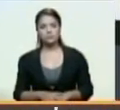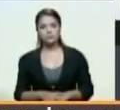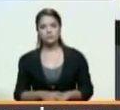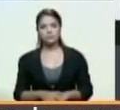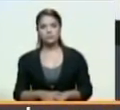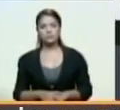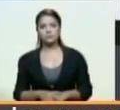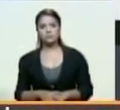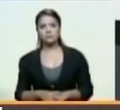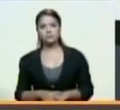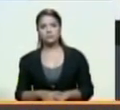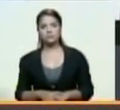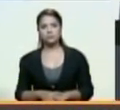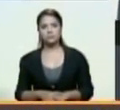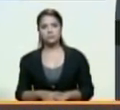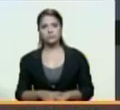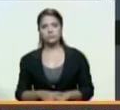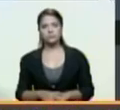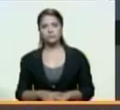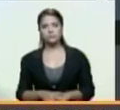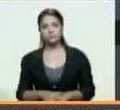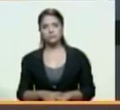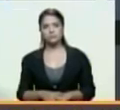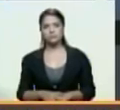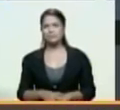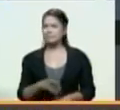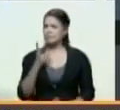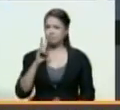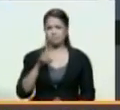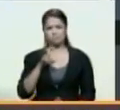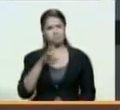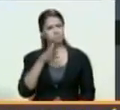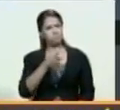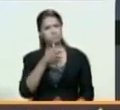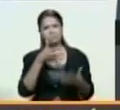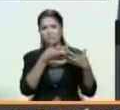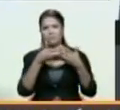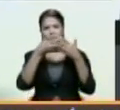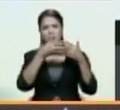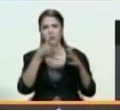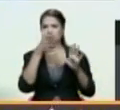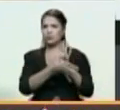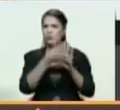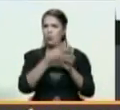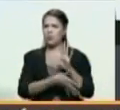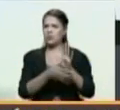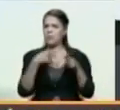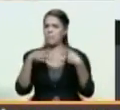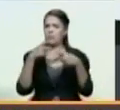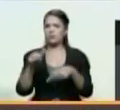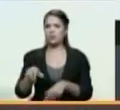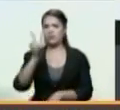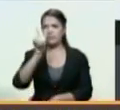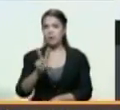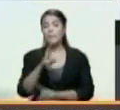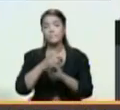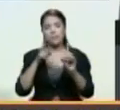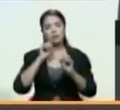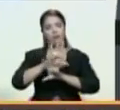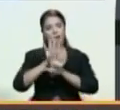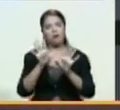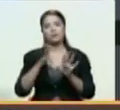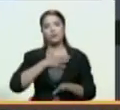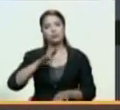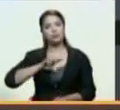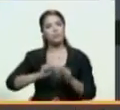a strange case about Venezuela. Es muy raro lo que quiere hacer Estados Unidos y lo que quiere decir acerca de nuestro país, pero estamos claros, nosotros vamos a